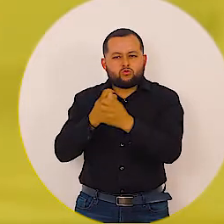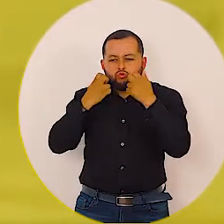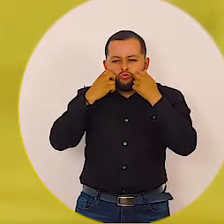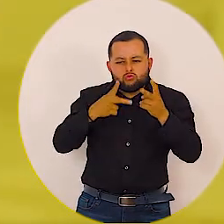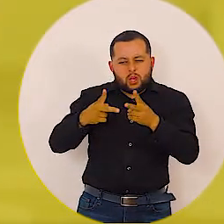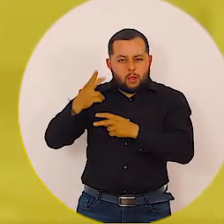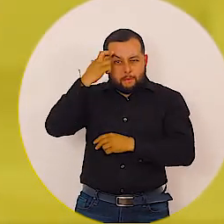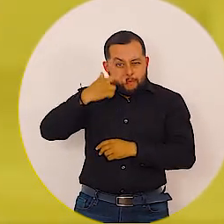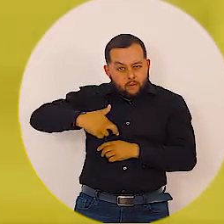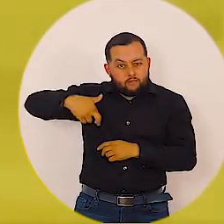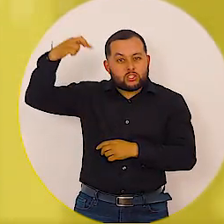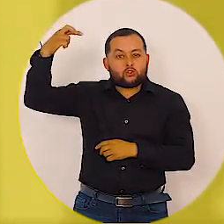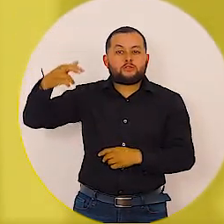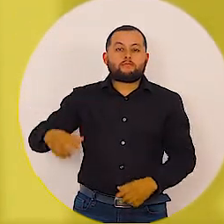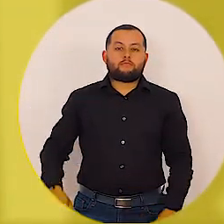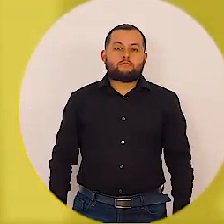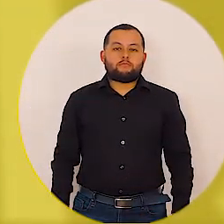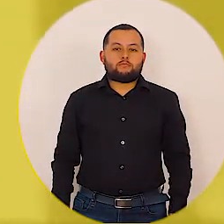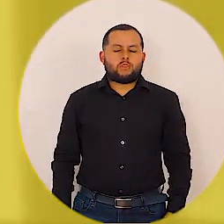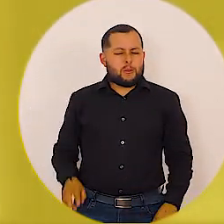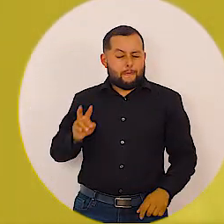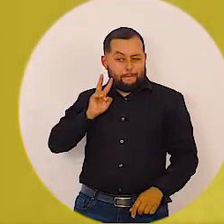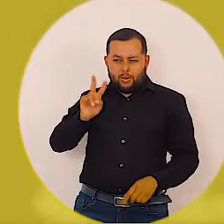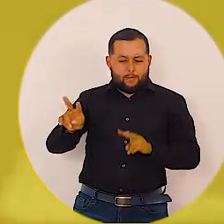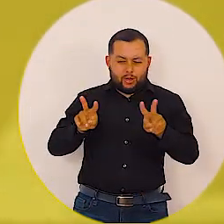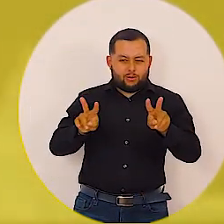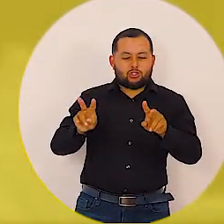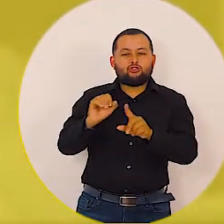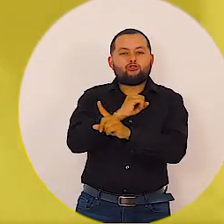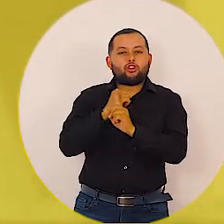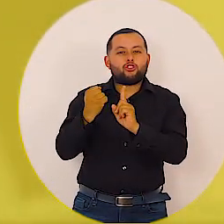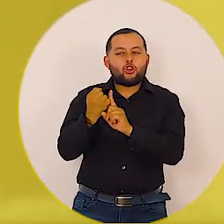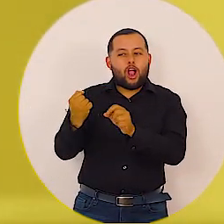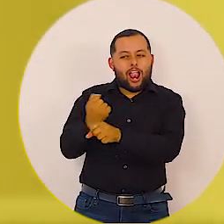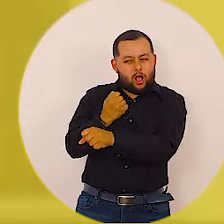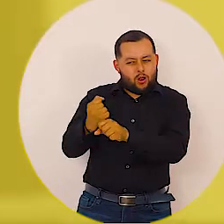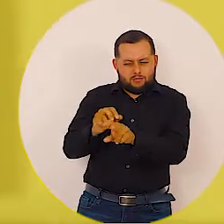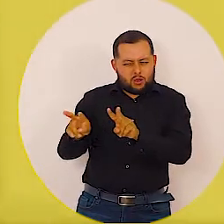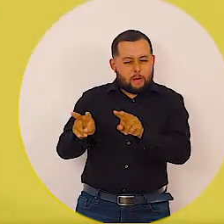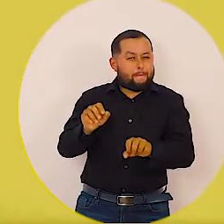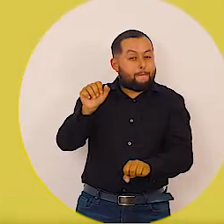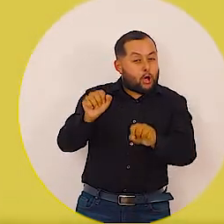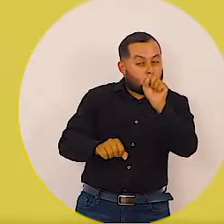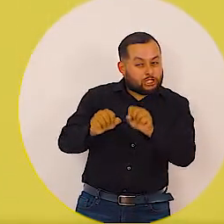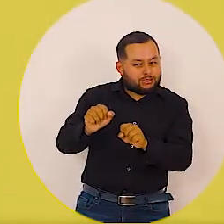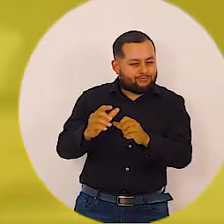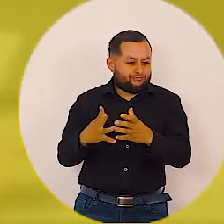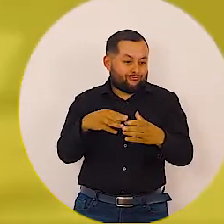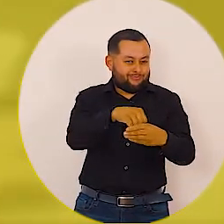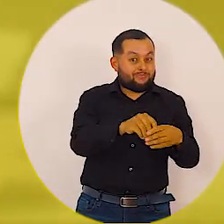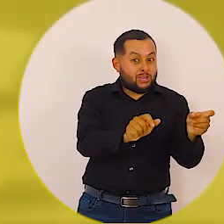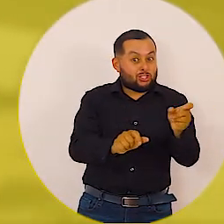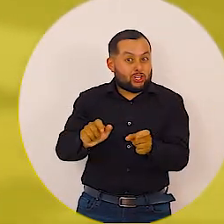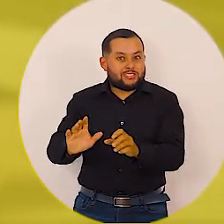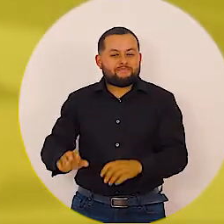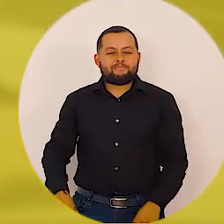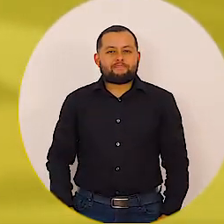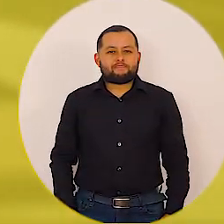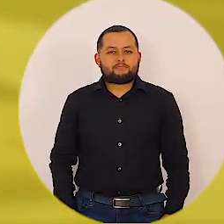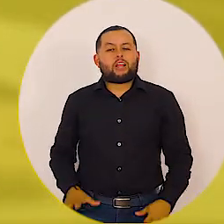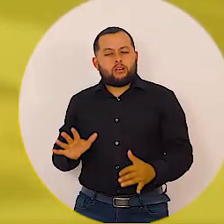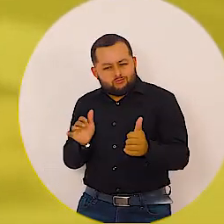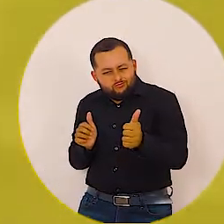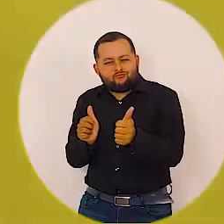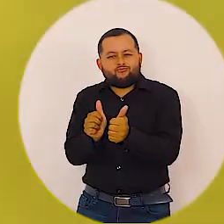y profesionales. Identificación sociolaboral de los posibles empleados. Acompañamiento